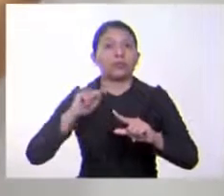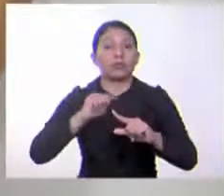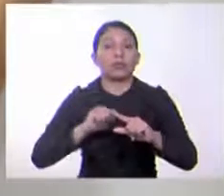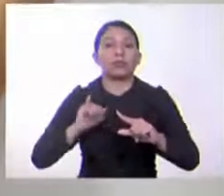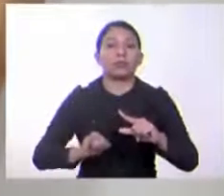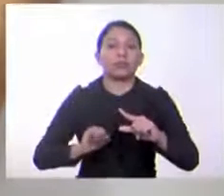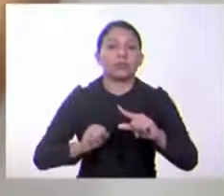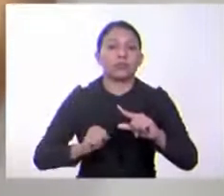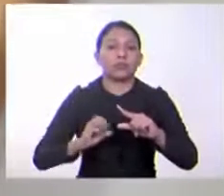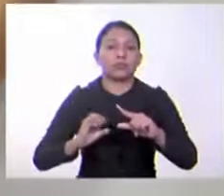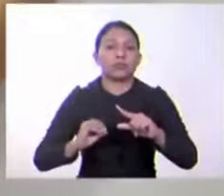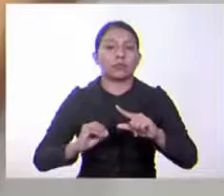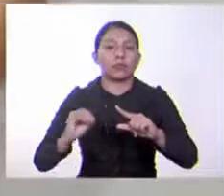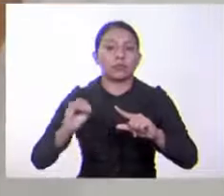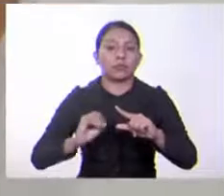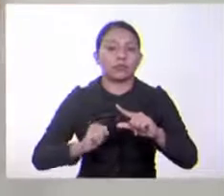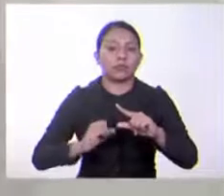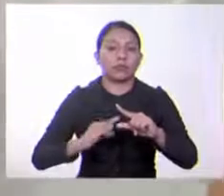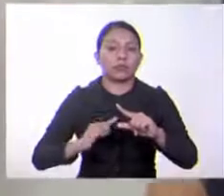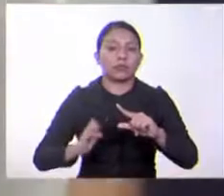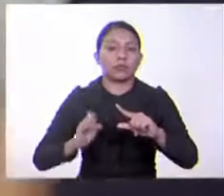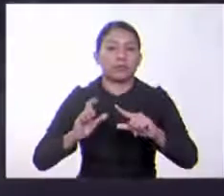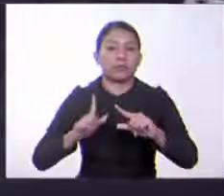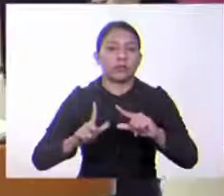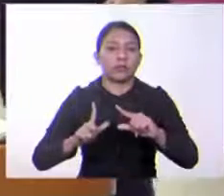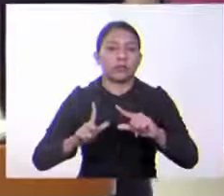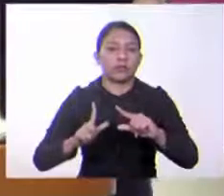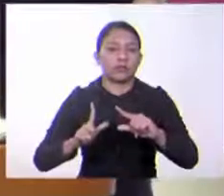Isósceles. isósceles.